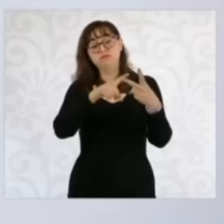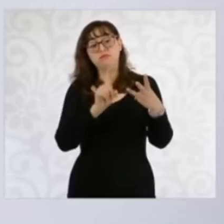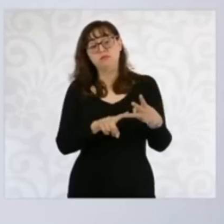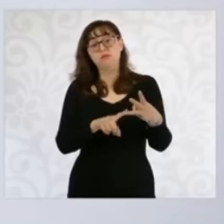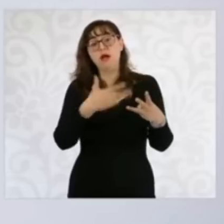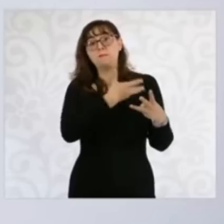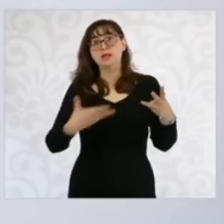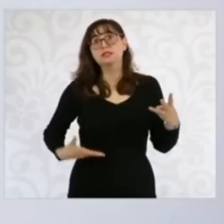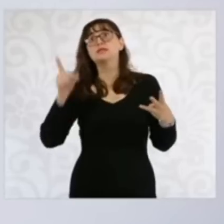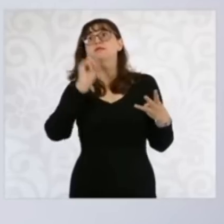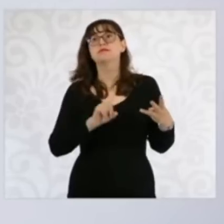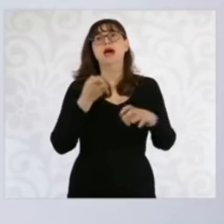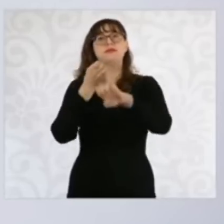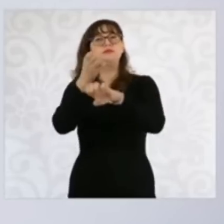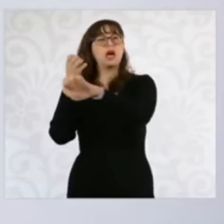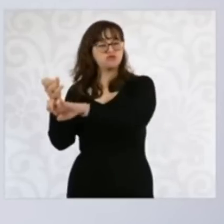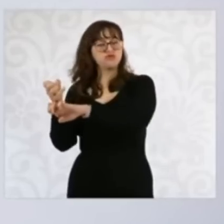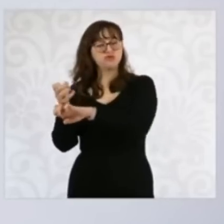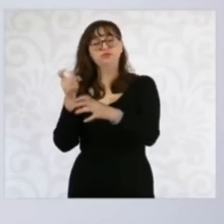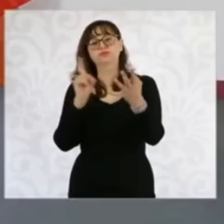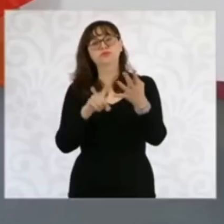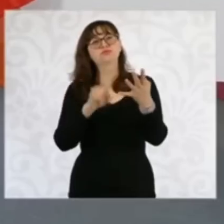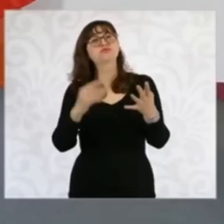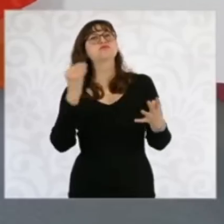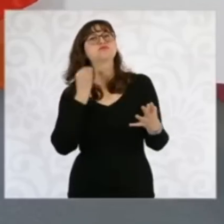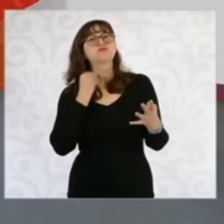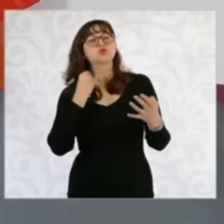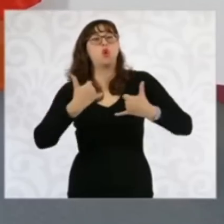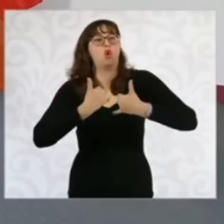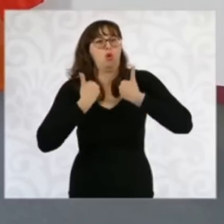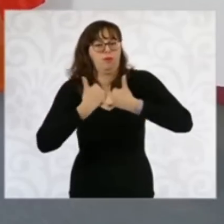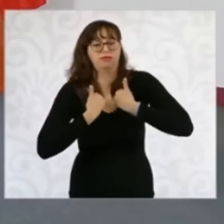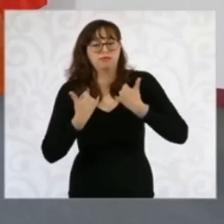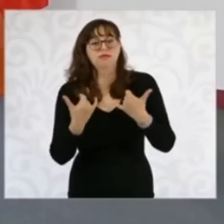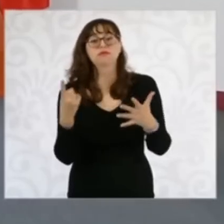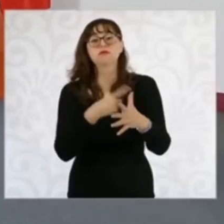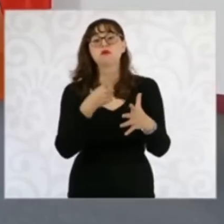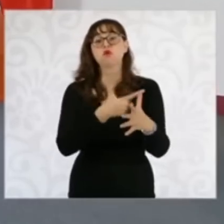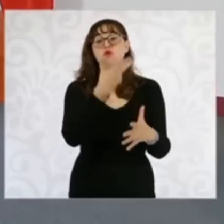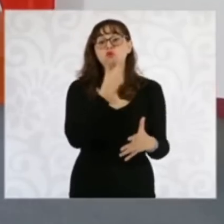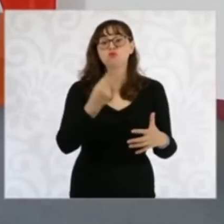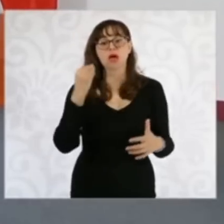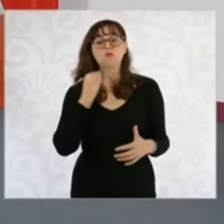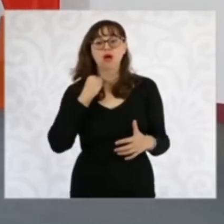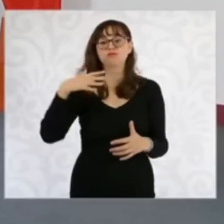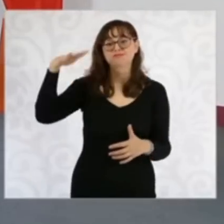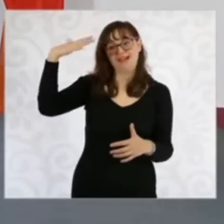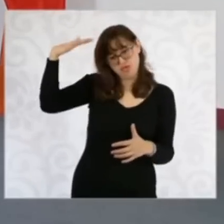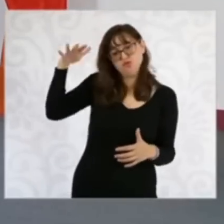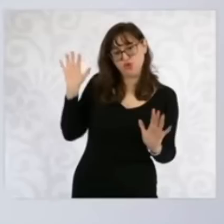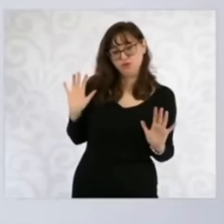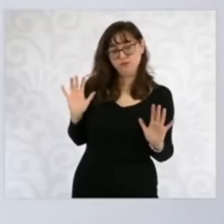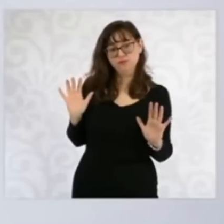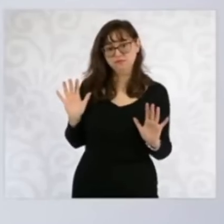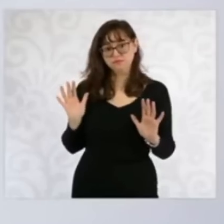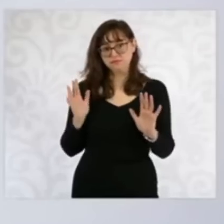Y después 2 abogados, una joven y un abogado más adulto, vamos a decirlo así, que